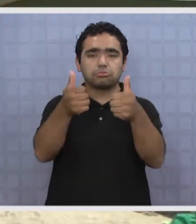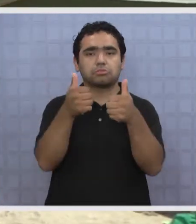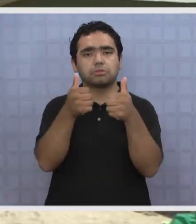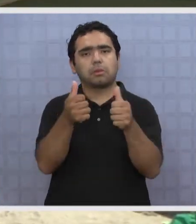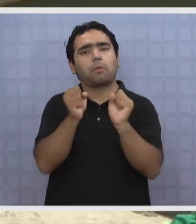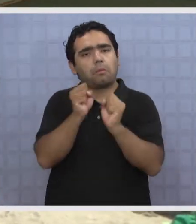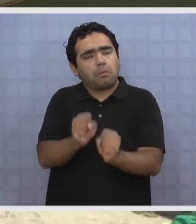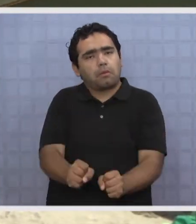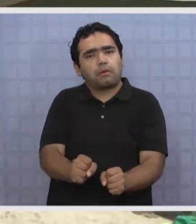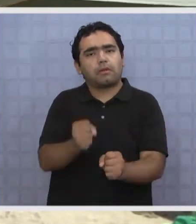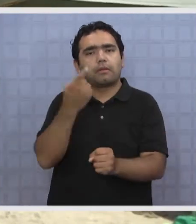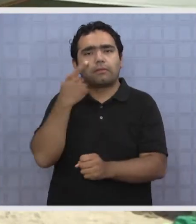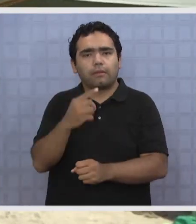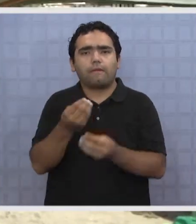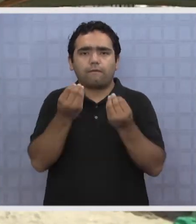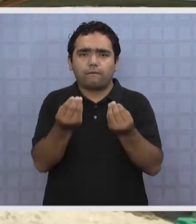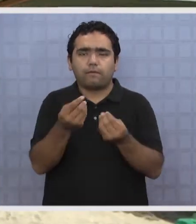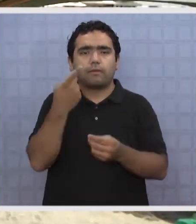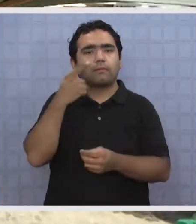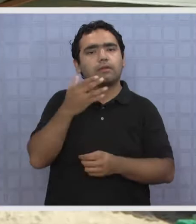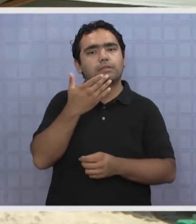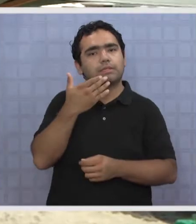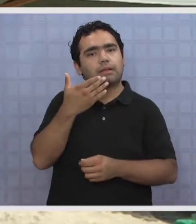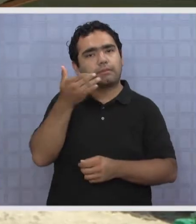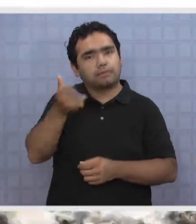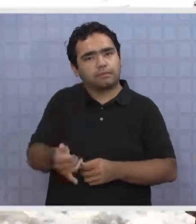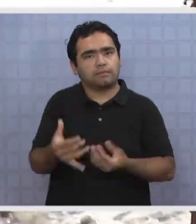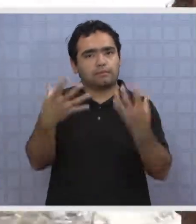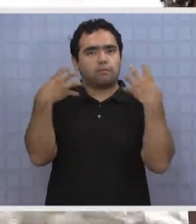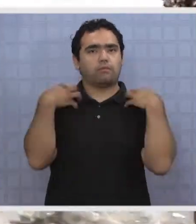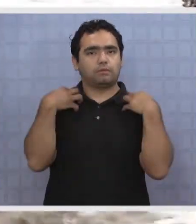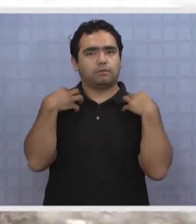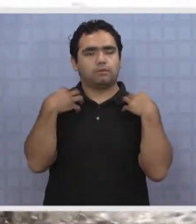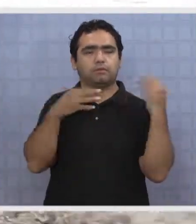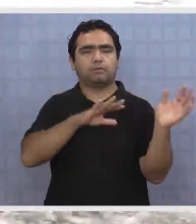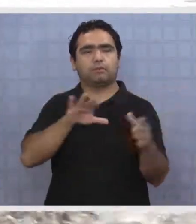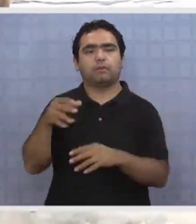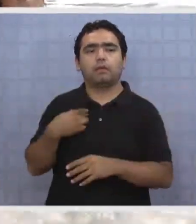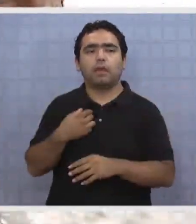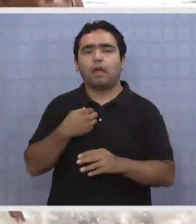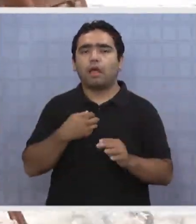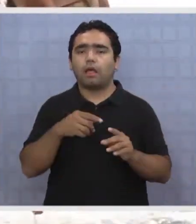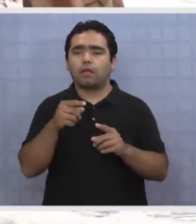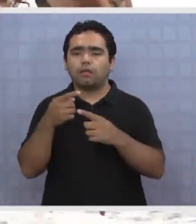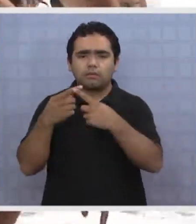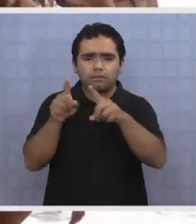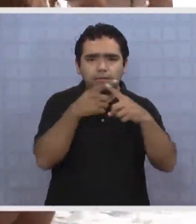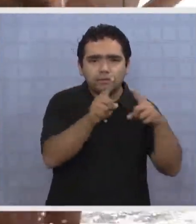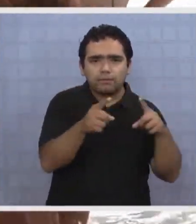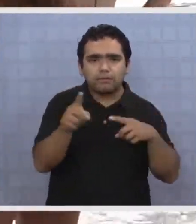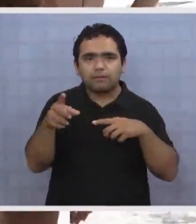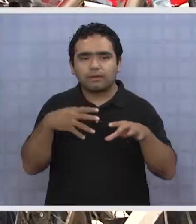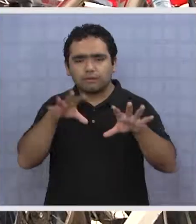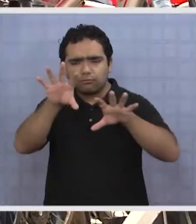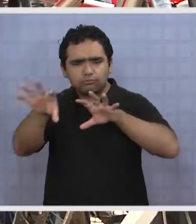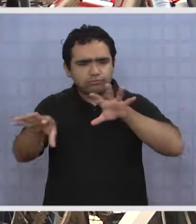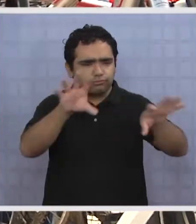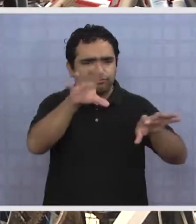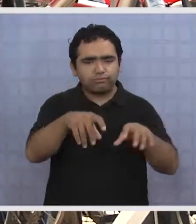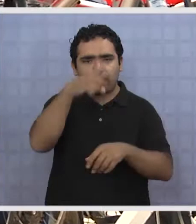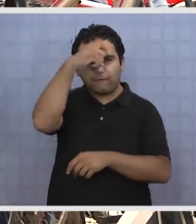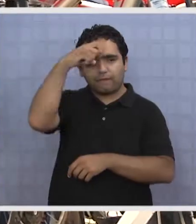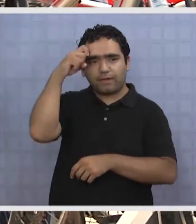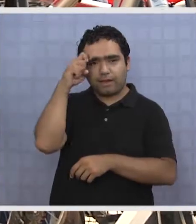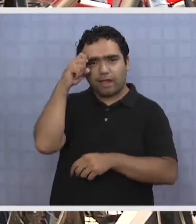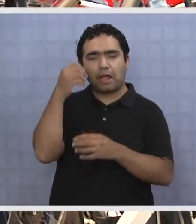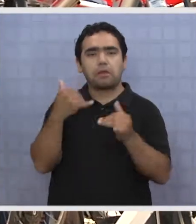puedan disfrutar de buena manera, pero siempre con responsabilidad. Las alternativas para divertirse y hacer deportes de verano en